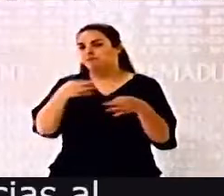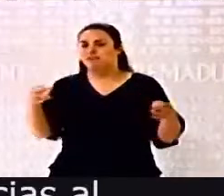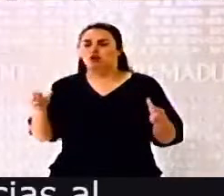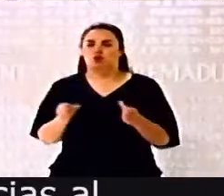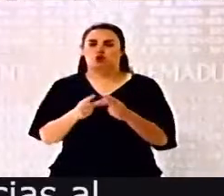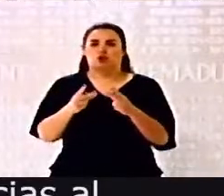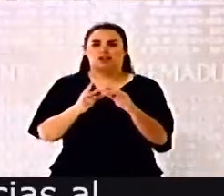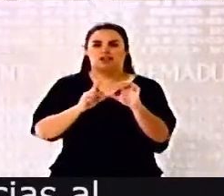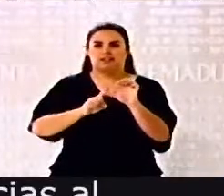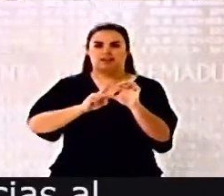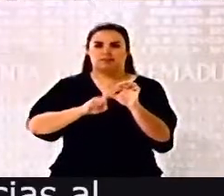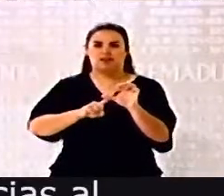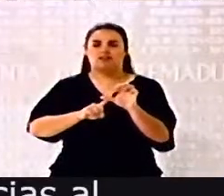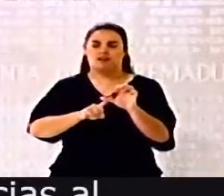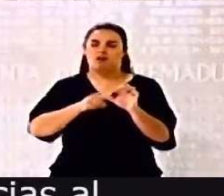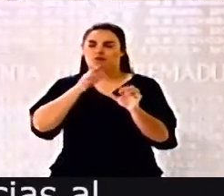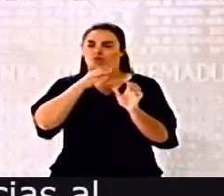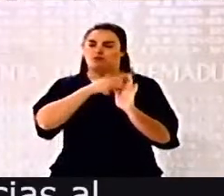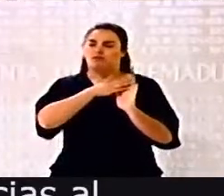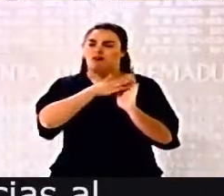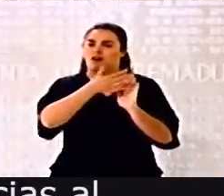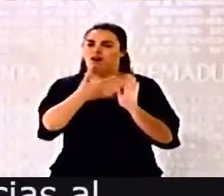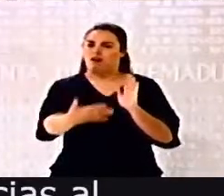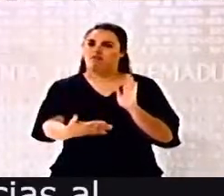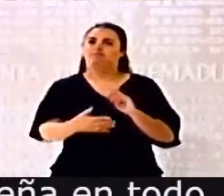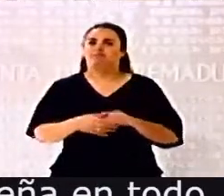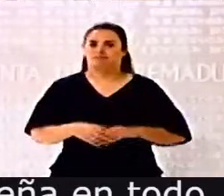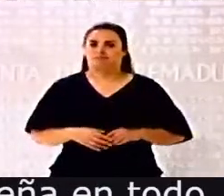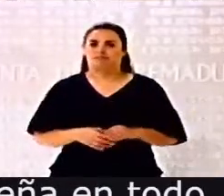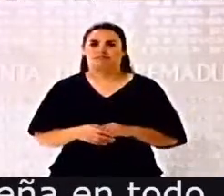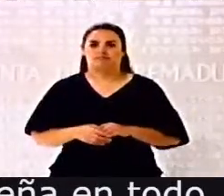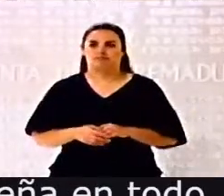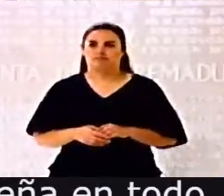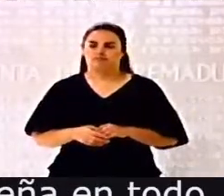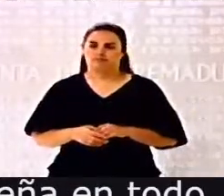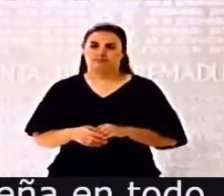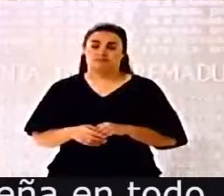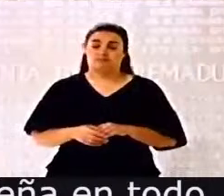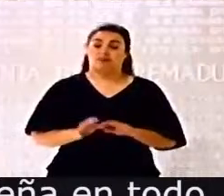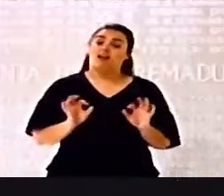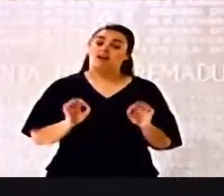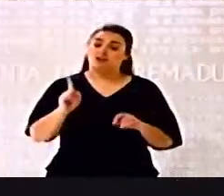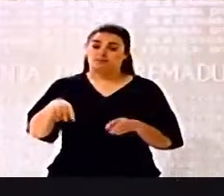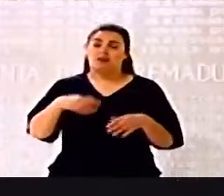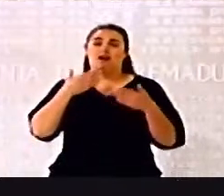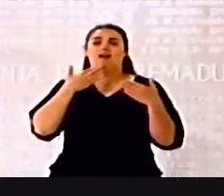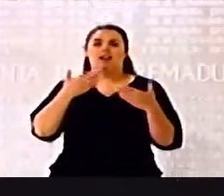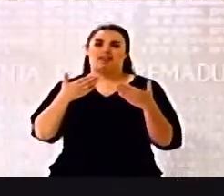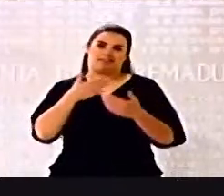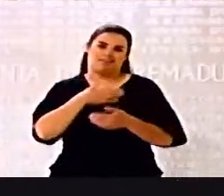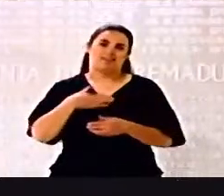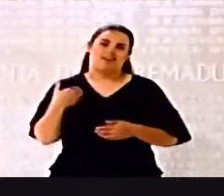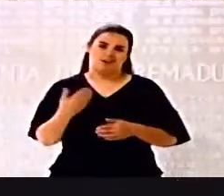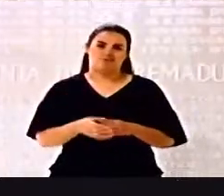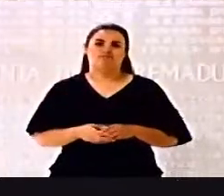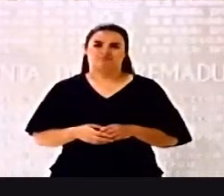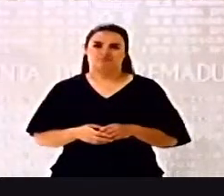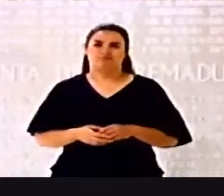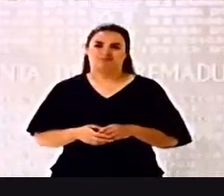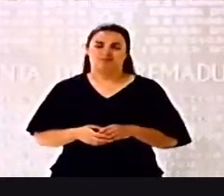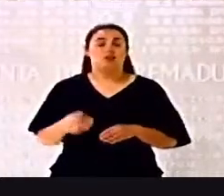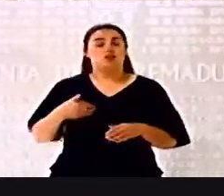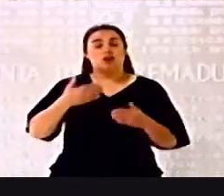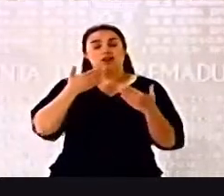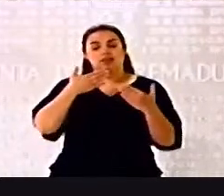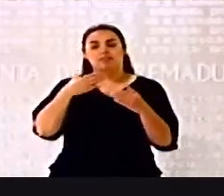sociedad extremeña a lo largo de todo este tiempo. Y eso también lo quiero agradecer. Quiero agradecer que la